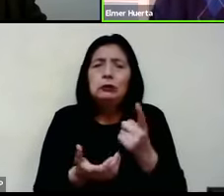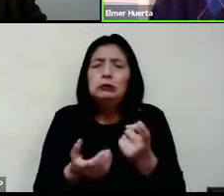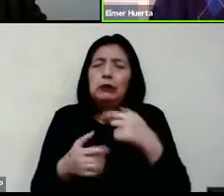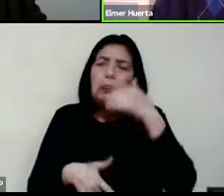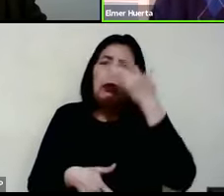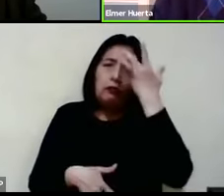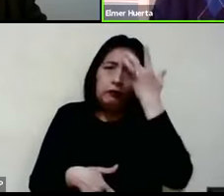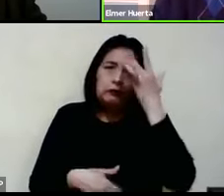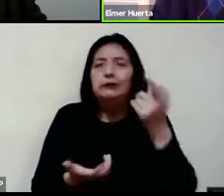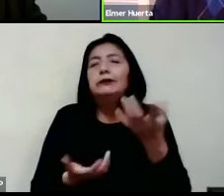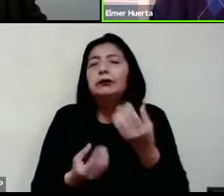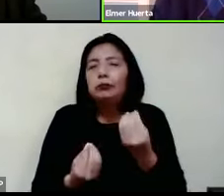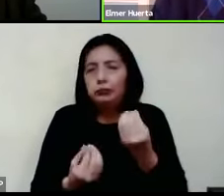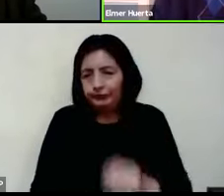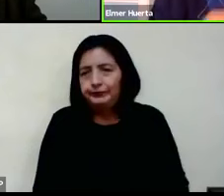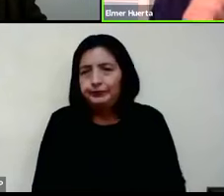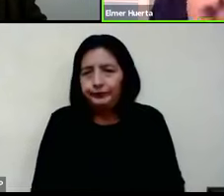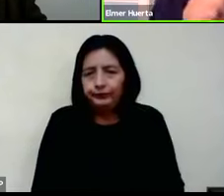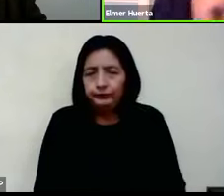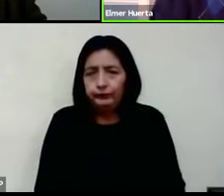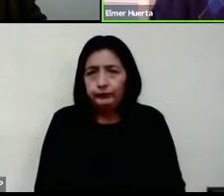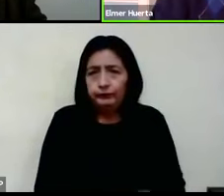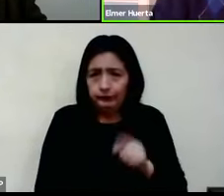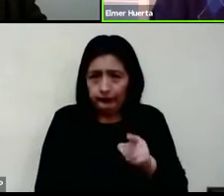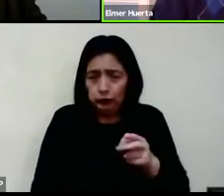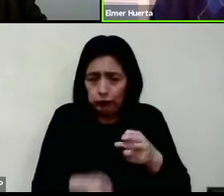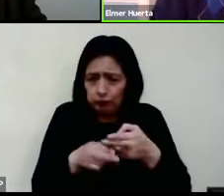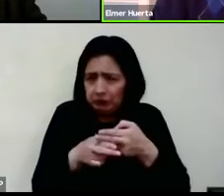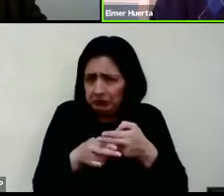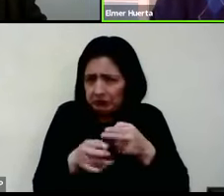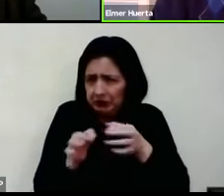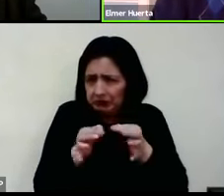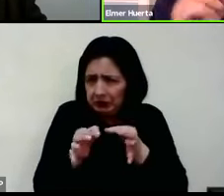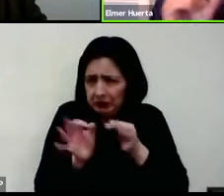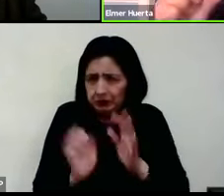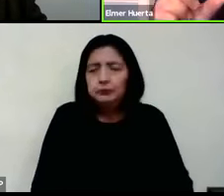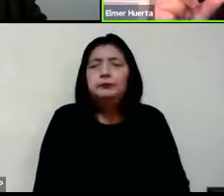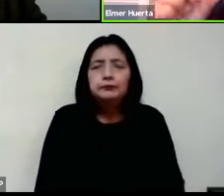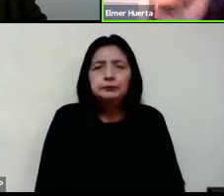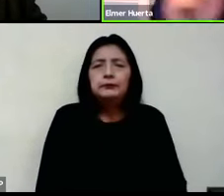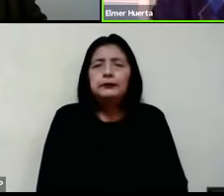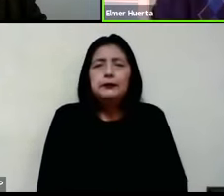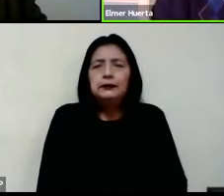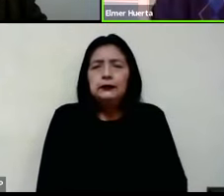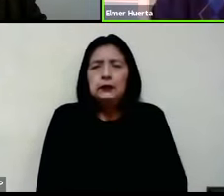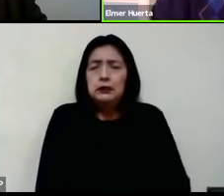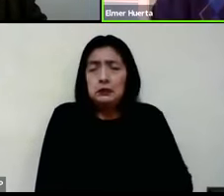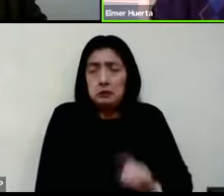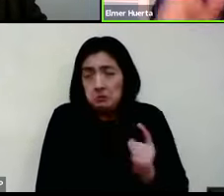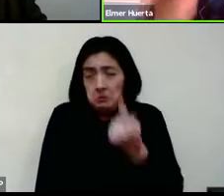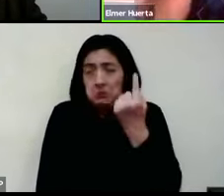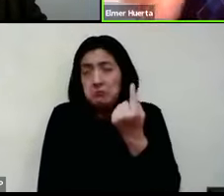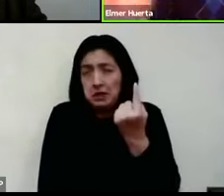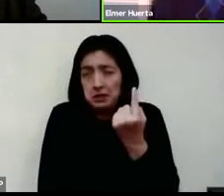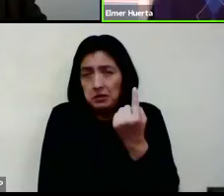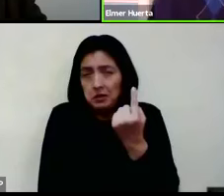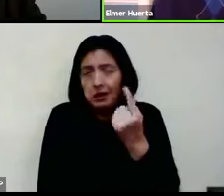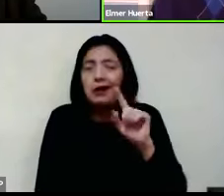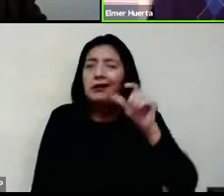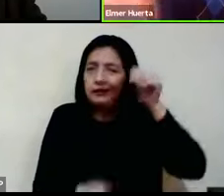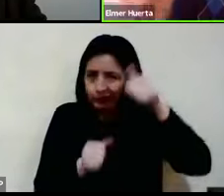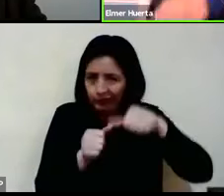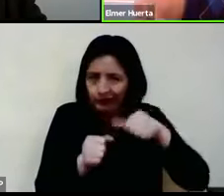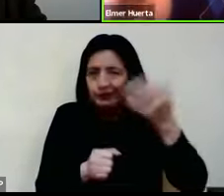infecta. Y eso es lo que brevemente vamos a tocar. Lo primero es recordar lo que hemos